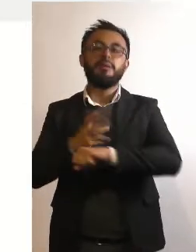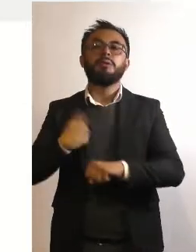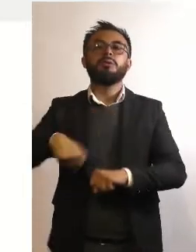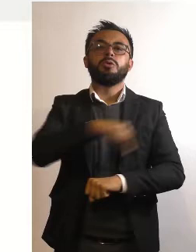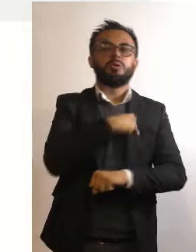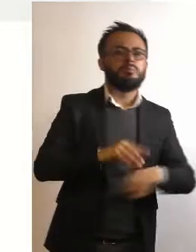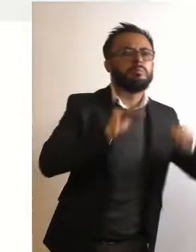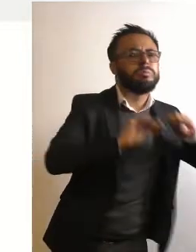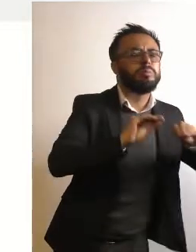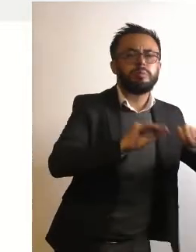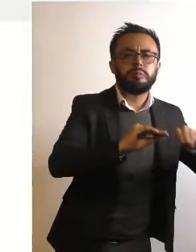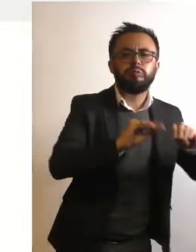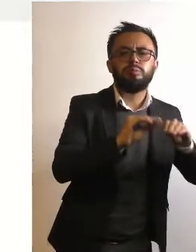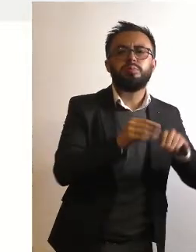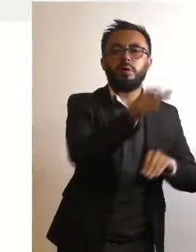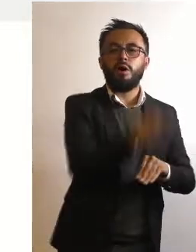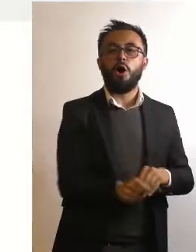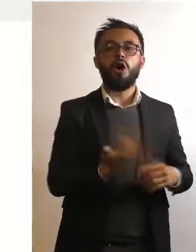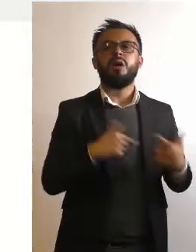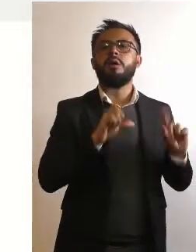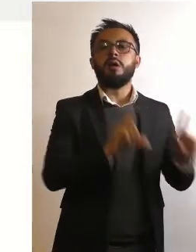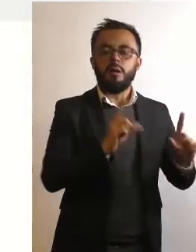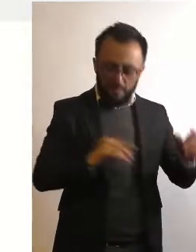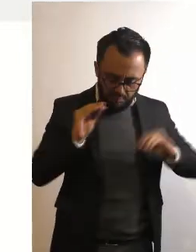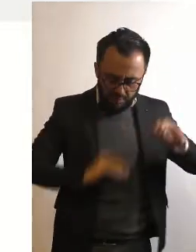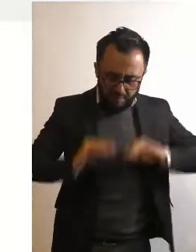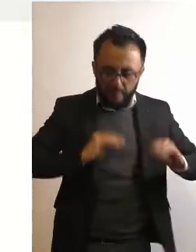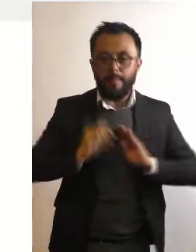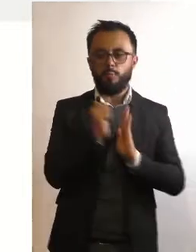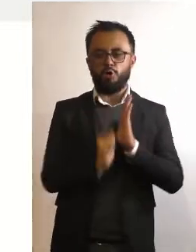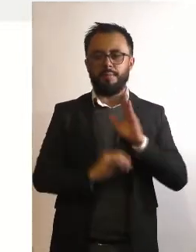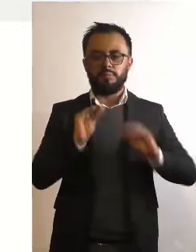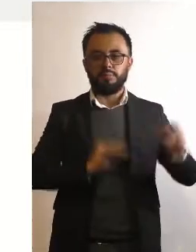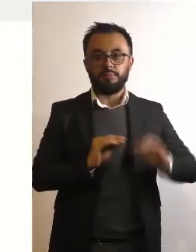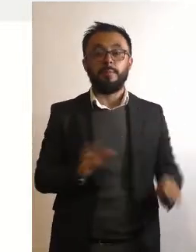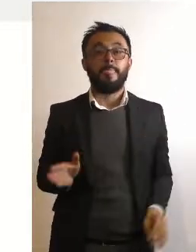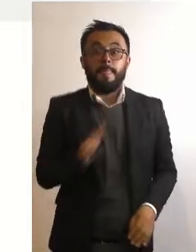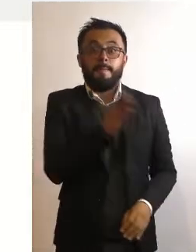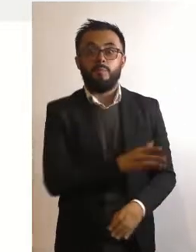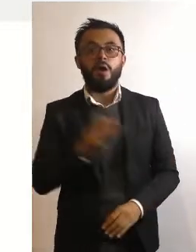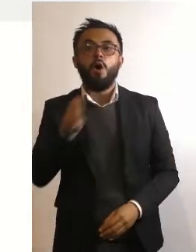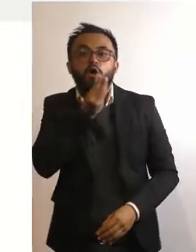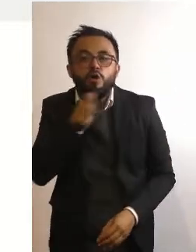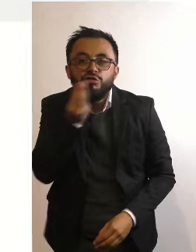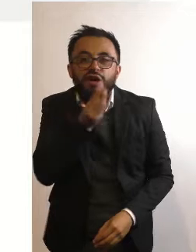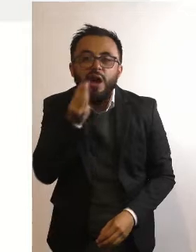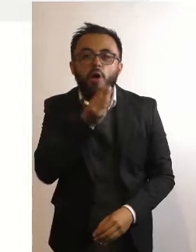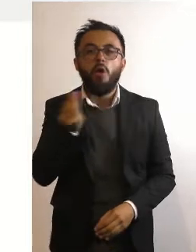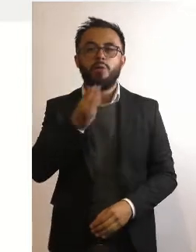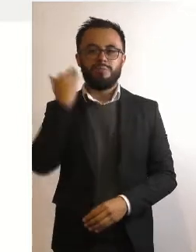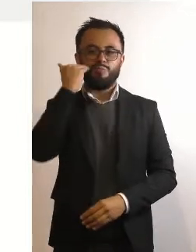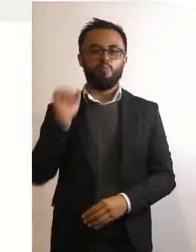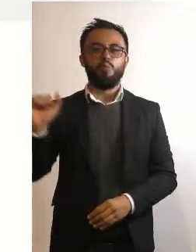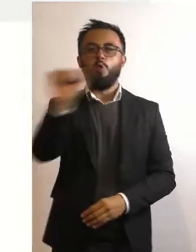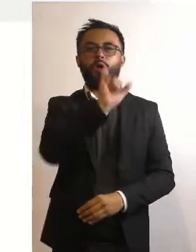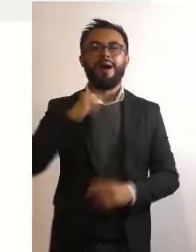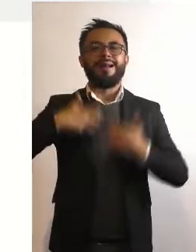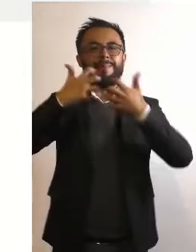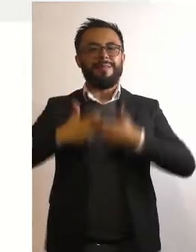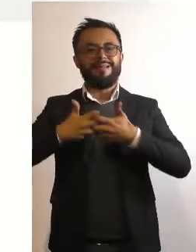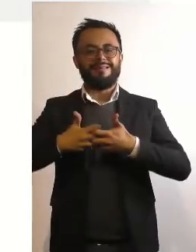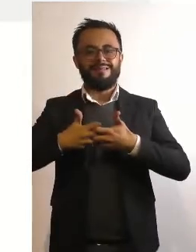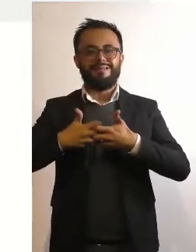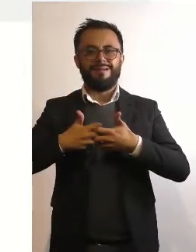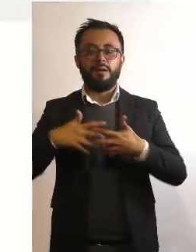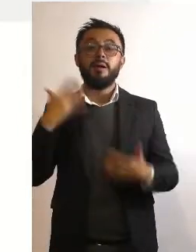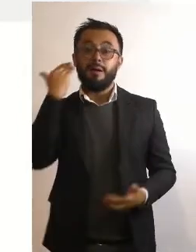El Consejo de Mujeres Empresarias, este es un consejo en donde tenemos también asiento, en razón a que hemos venido